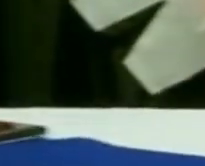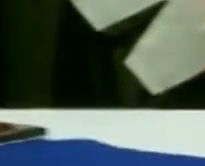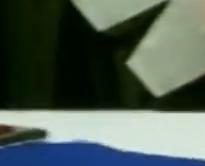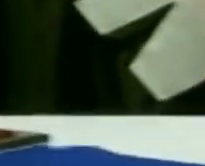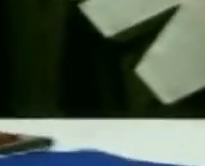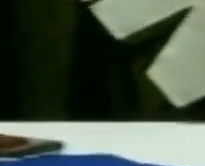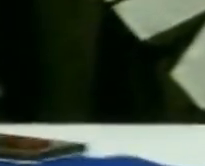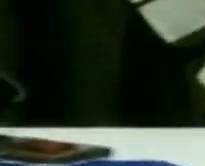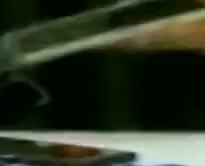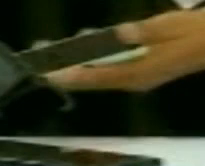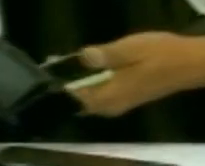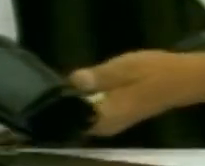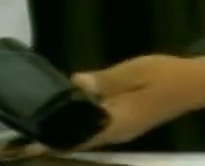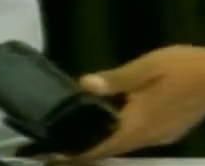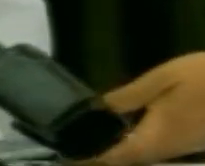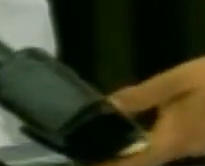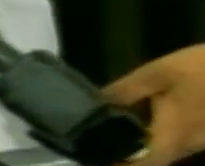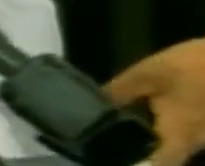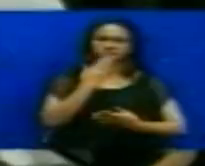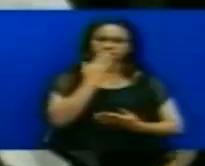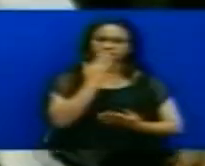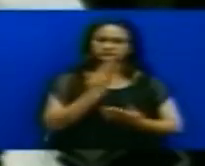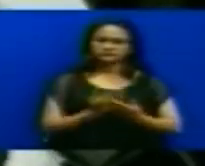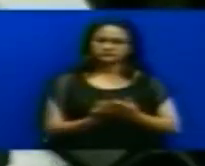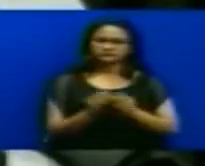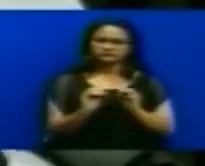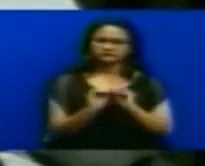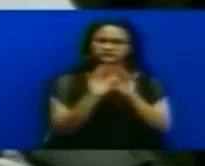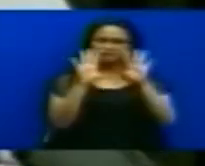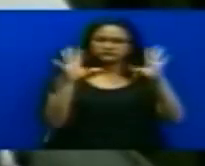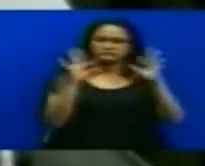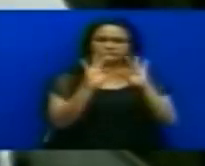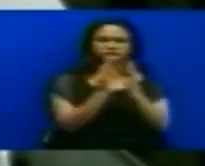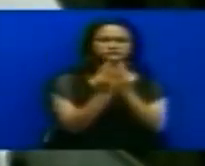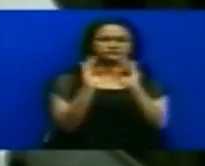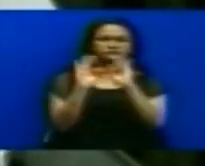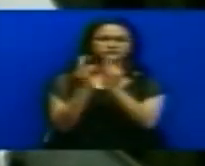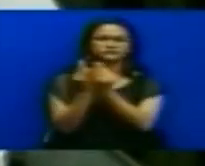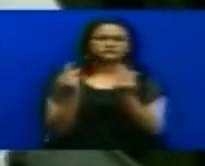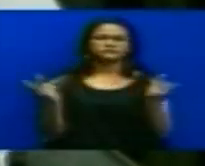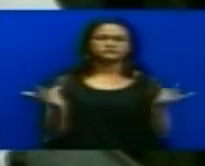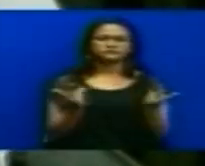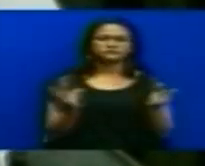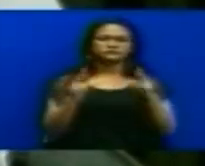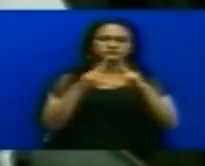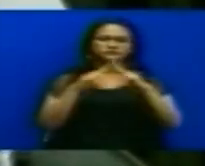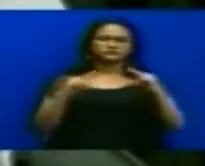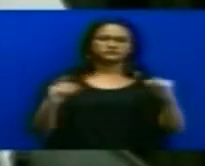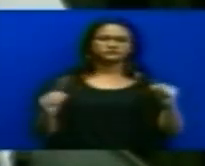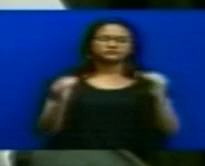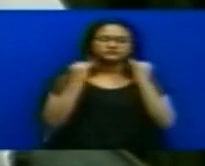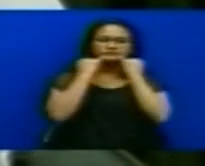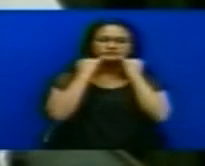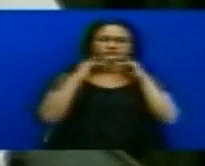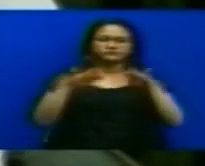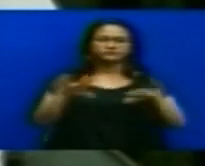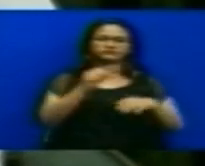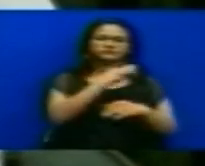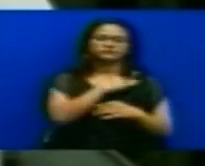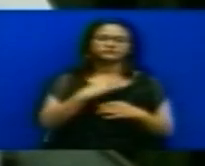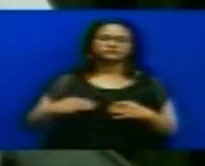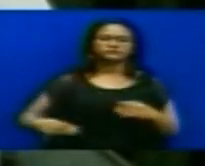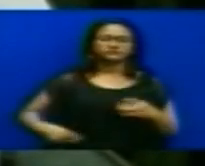general del MINSA. Buenos días, familia nicaragüense, nota de prensa, Ministerio del